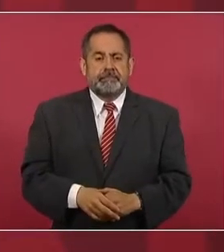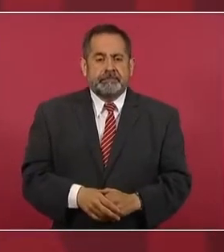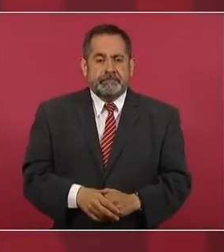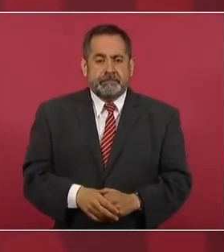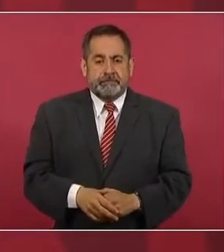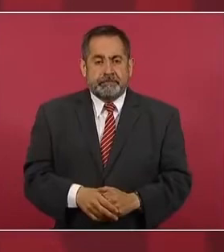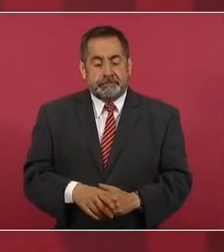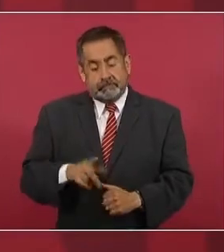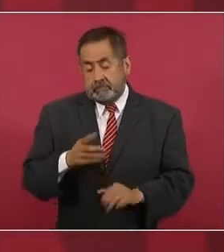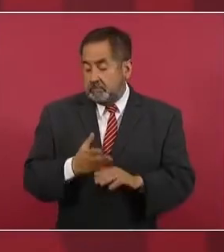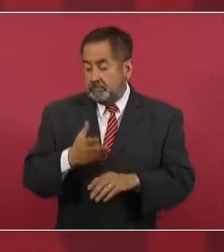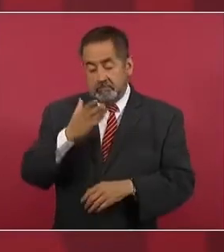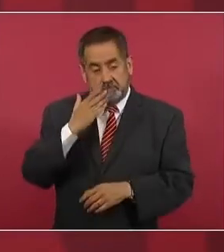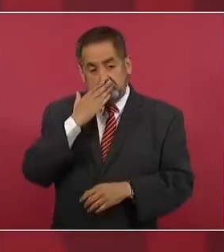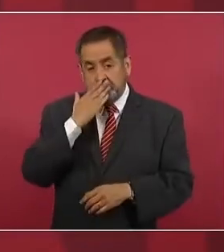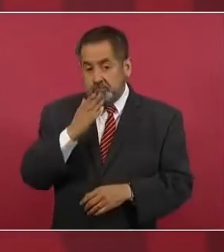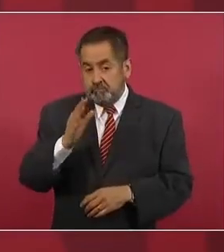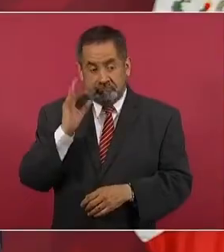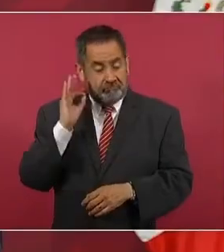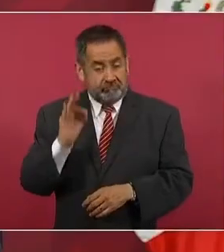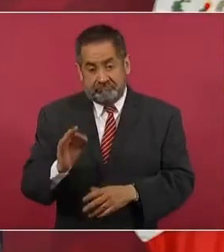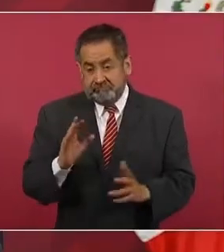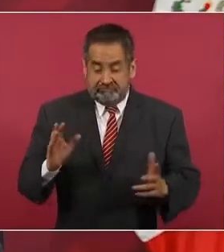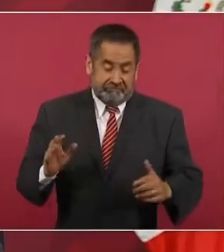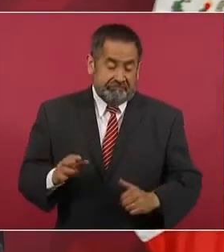Eso también estuvo muy bien.